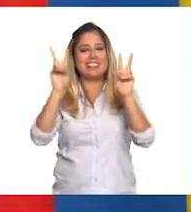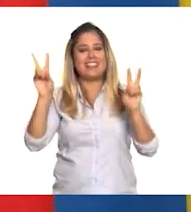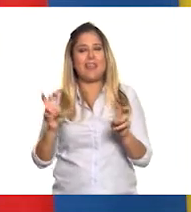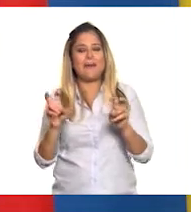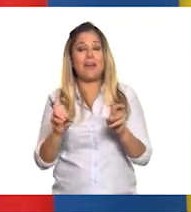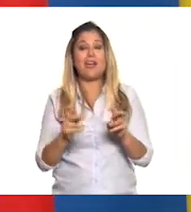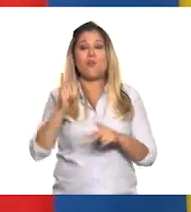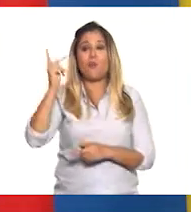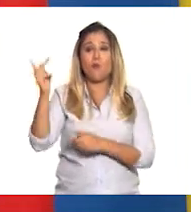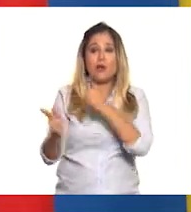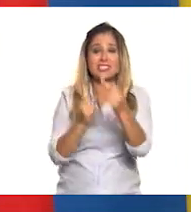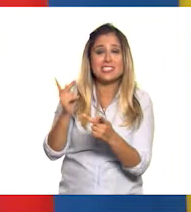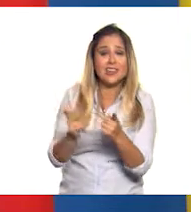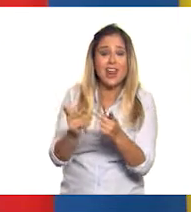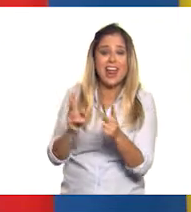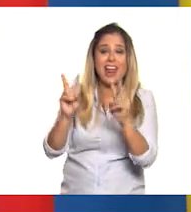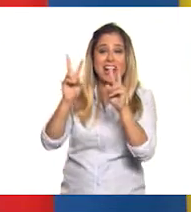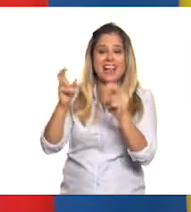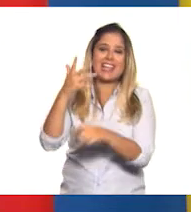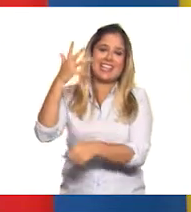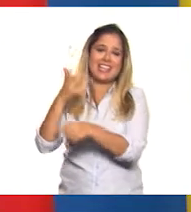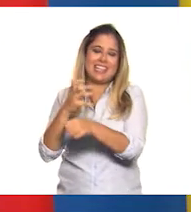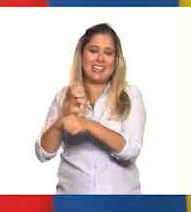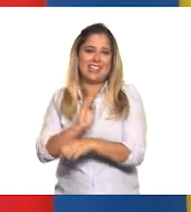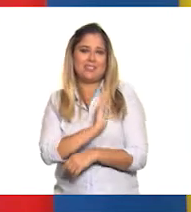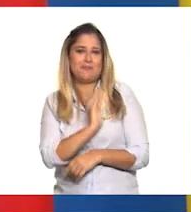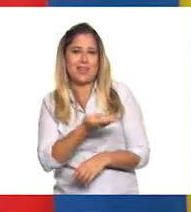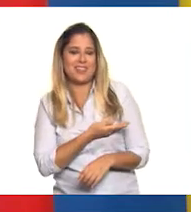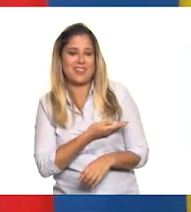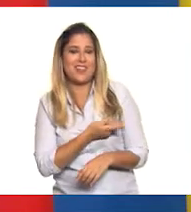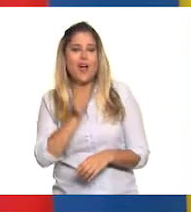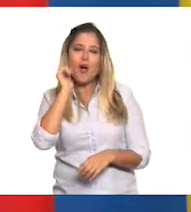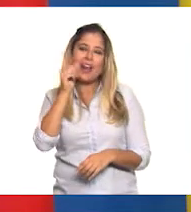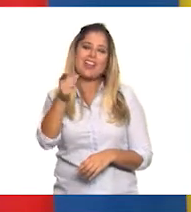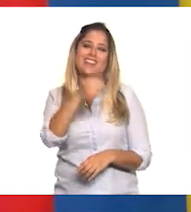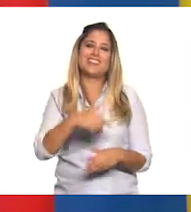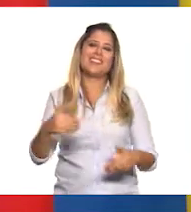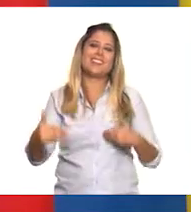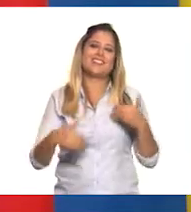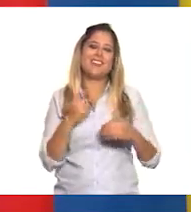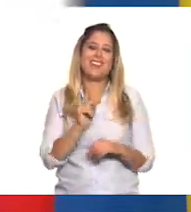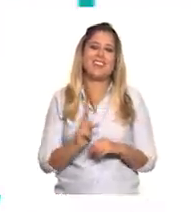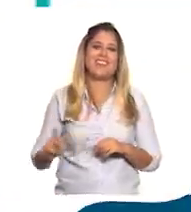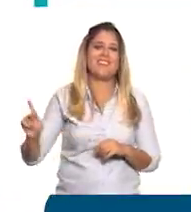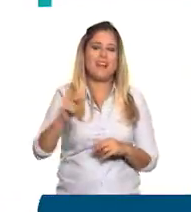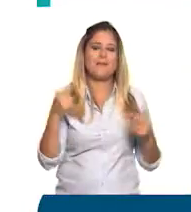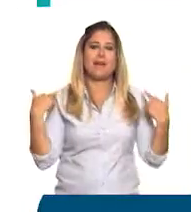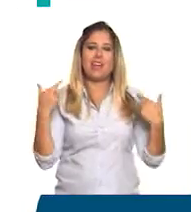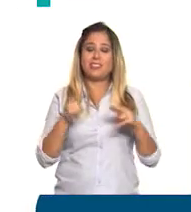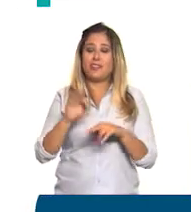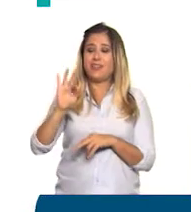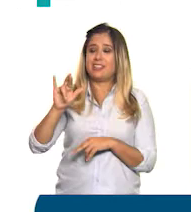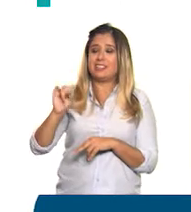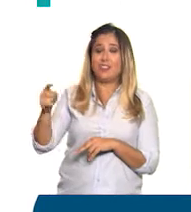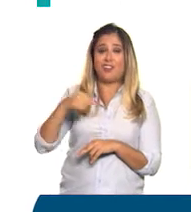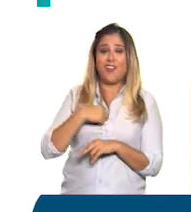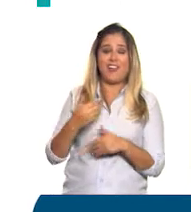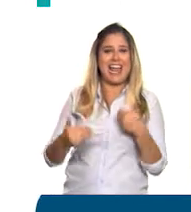el cuestionario de lengua materna de quinto grado. Y espero que lo hayan disfrutado tanto como el maestro Francisco y yo. A continuación,